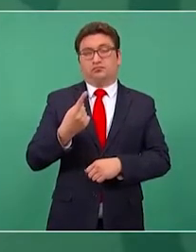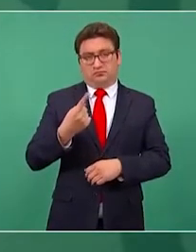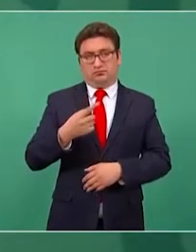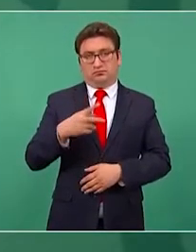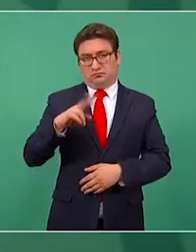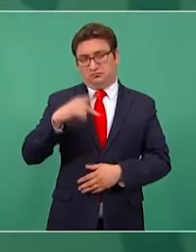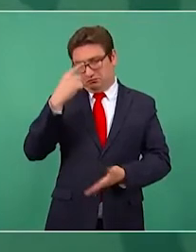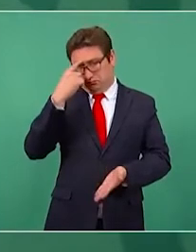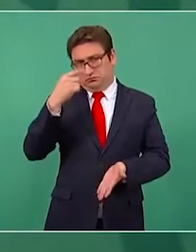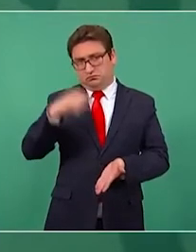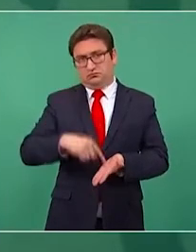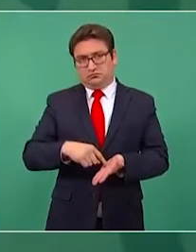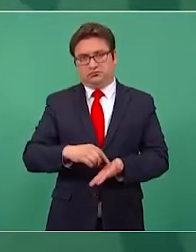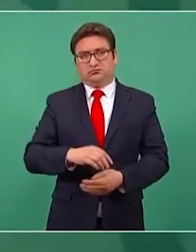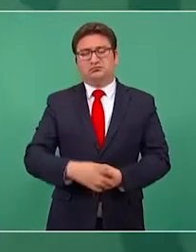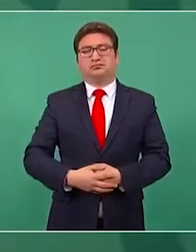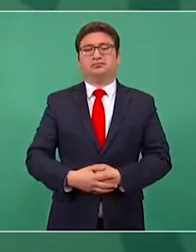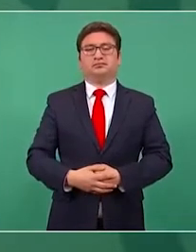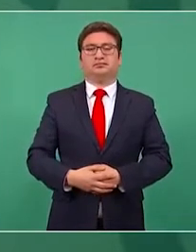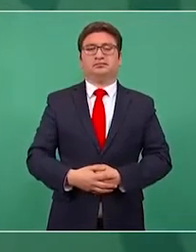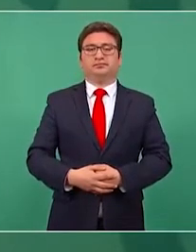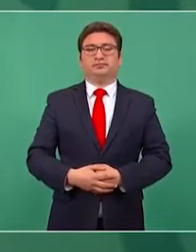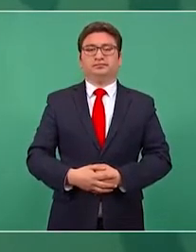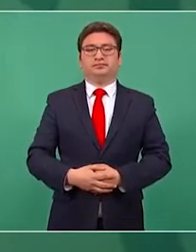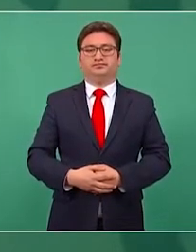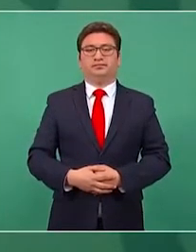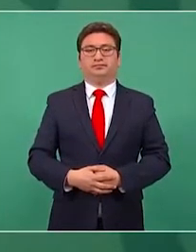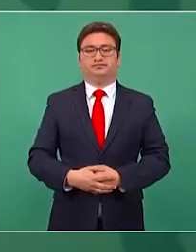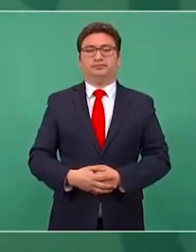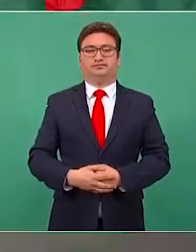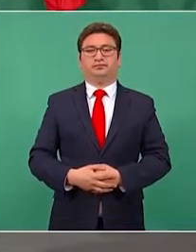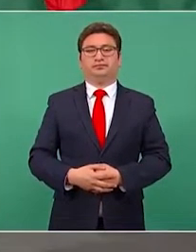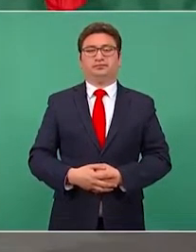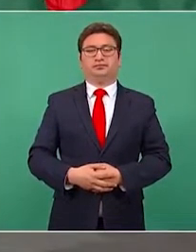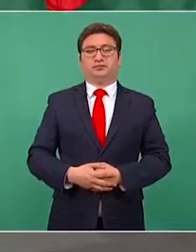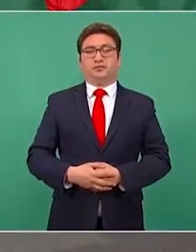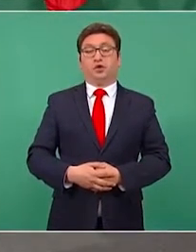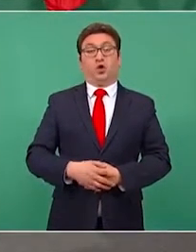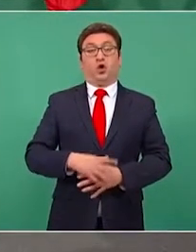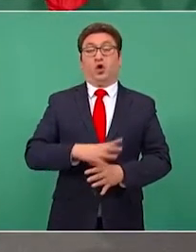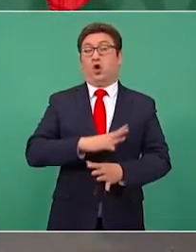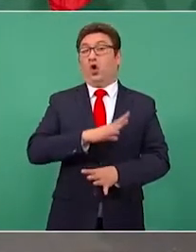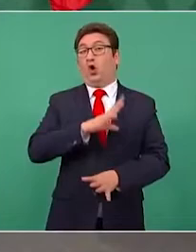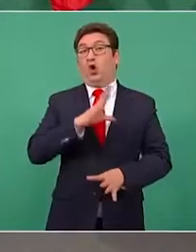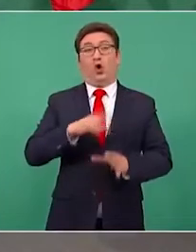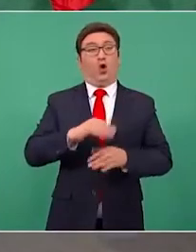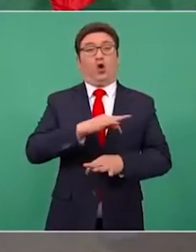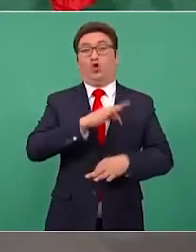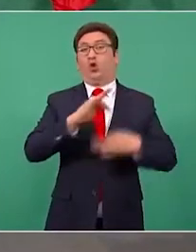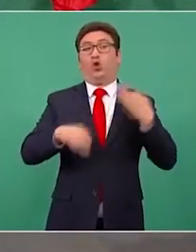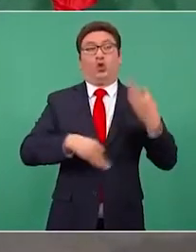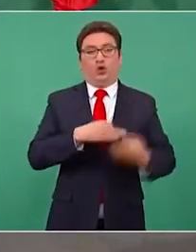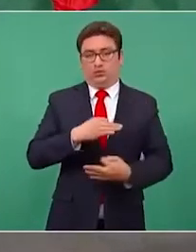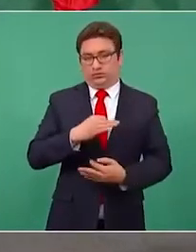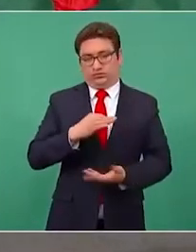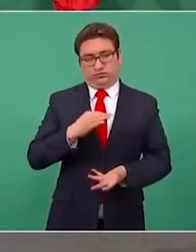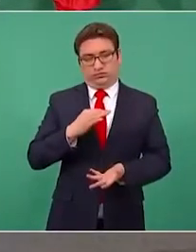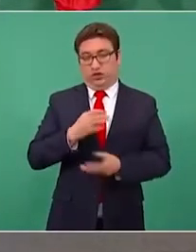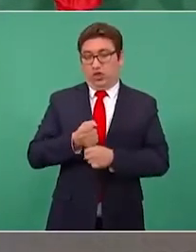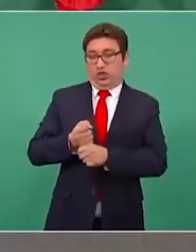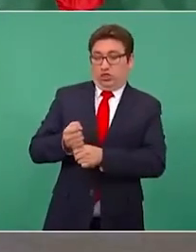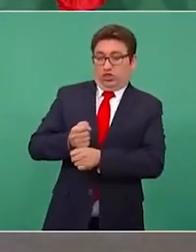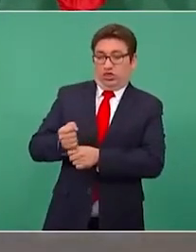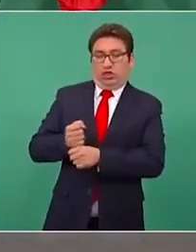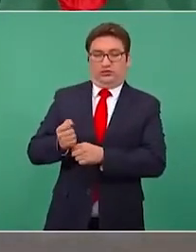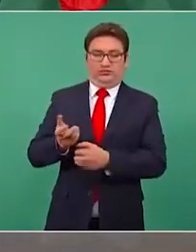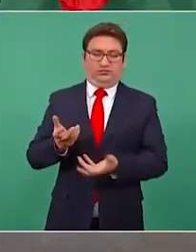creíble, ¿sí? No se puede generalizar que en todos los casos, ¿no?, hubo tortura y que por